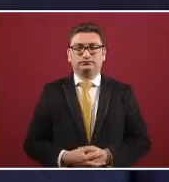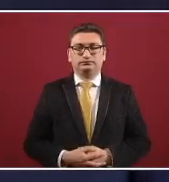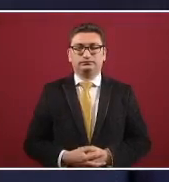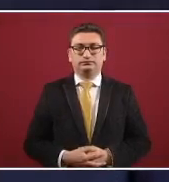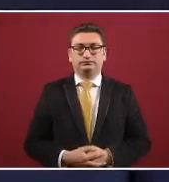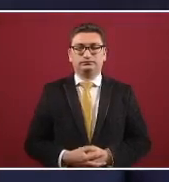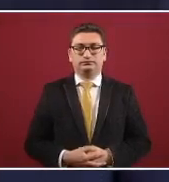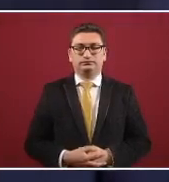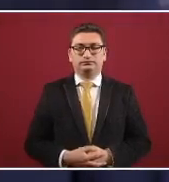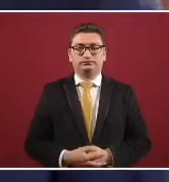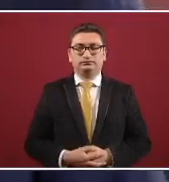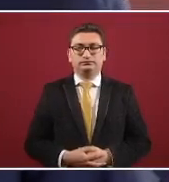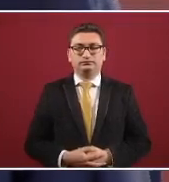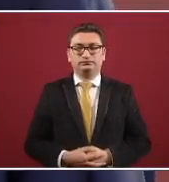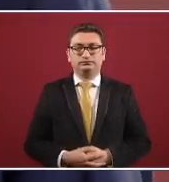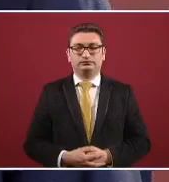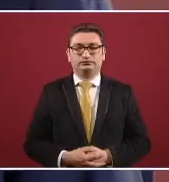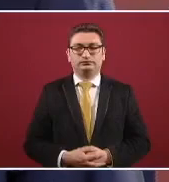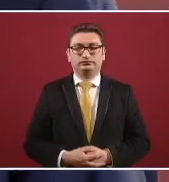derrumbar